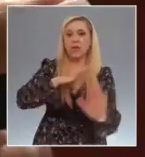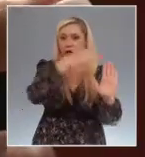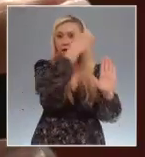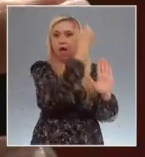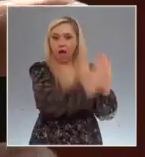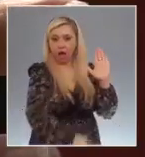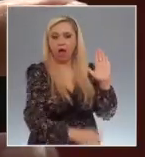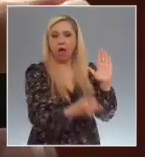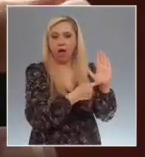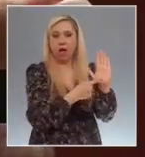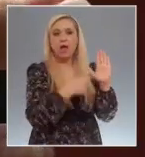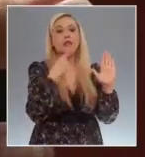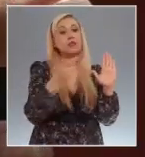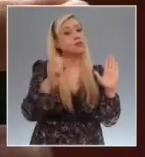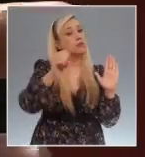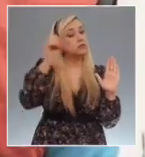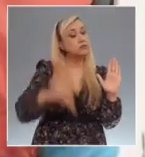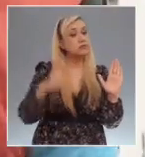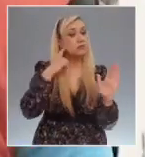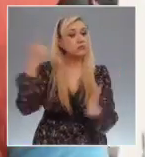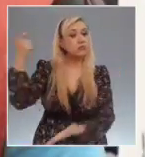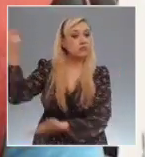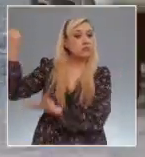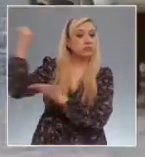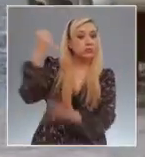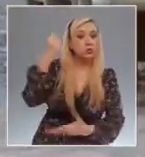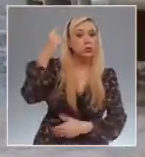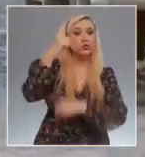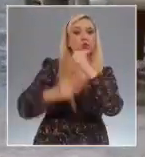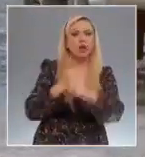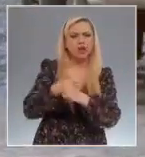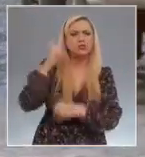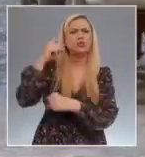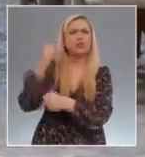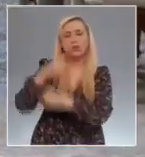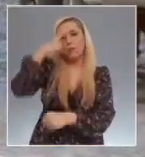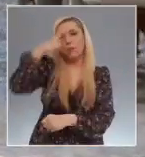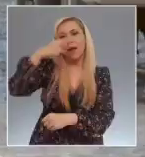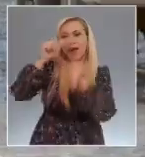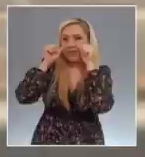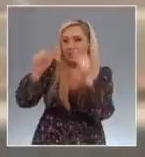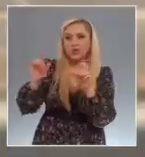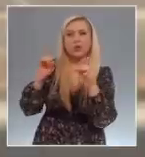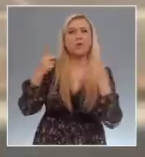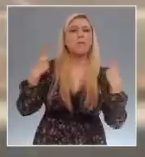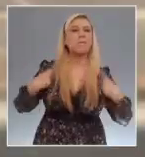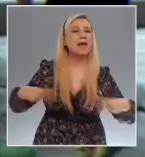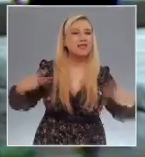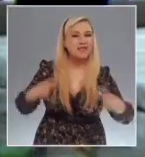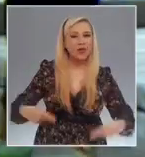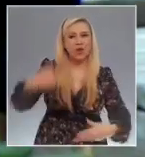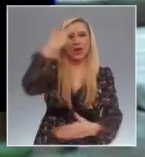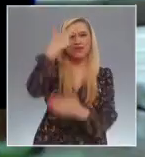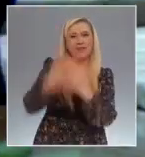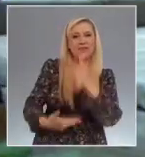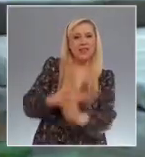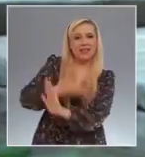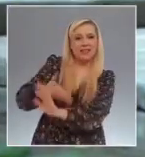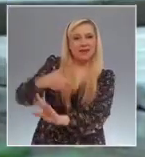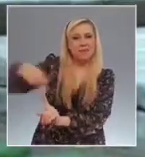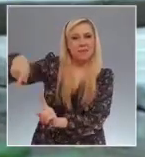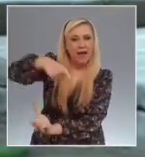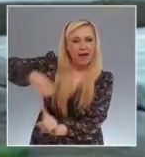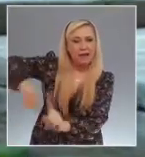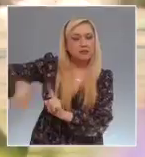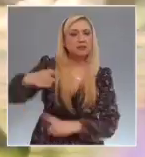mínimo del presupuesto anual para atención a las propias víctimas en concreto eliminó toda referencia al fondo de ayuda